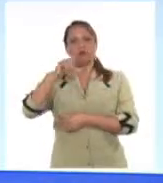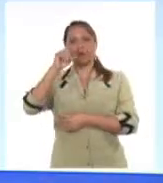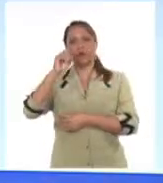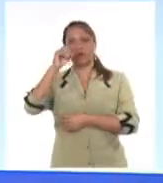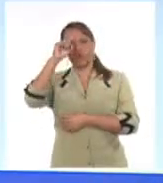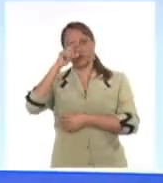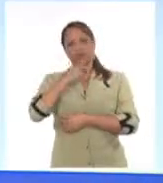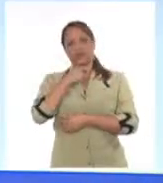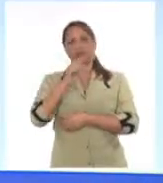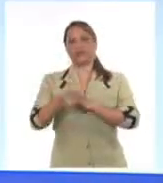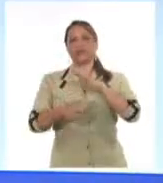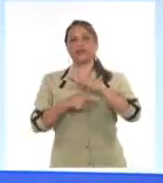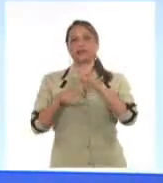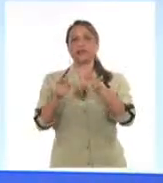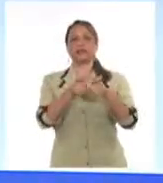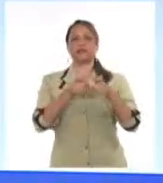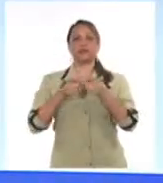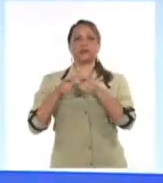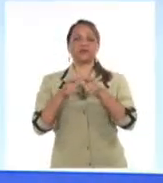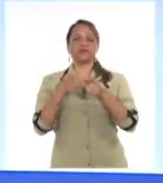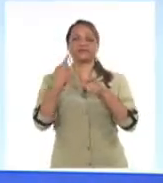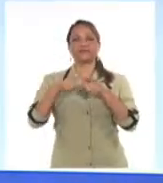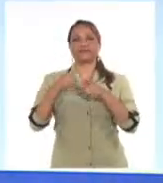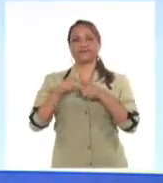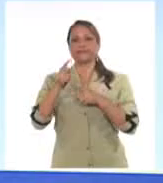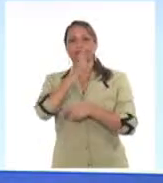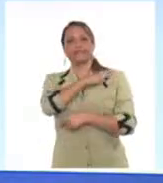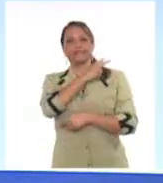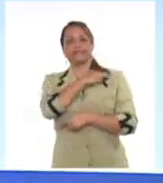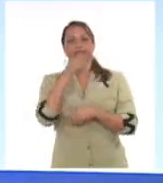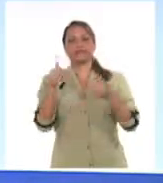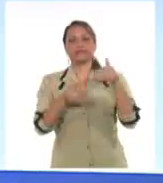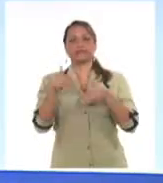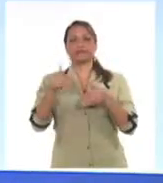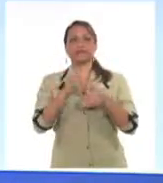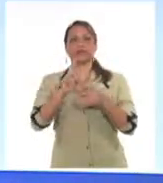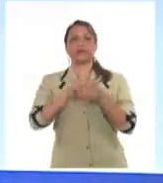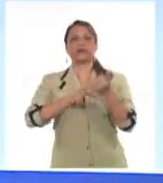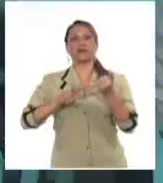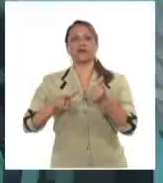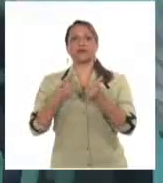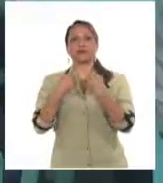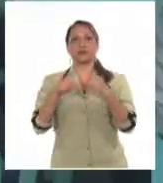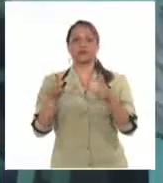de la asociación, además de otros dirigentes del territorio y una representación de todo el país.